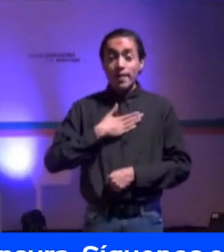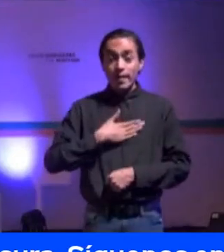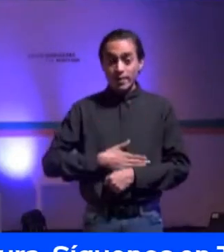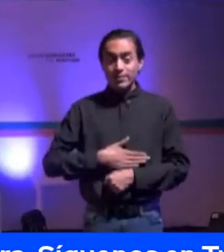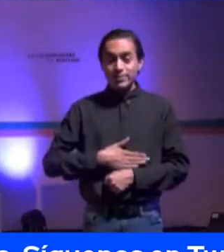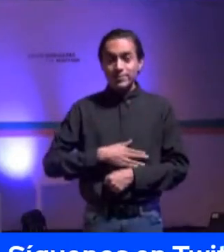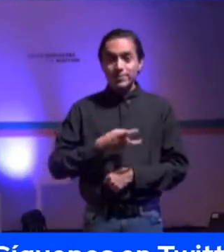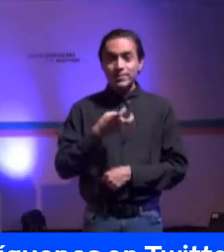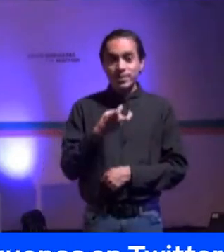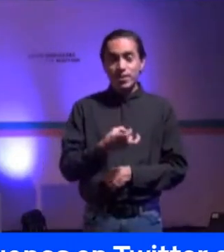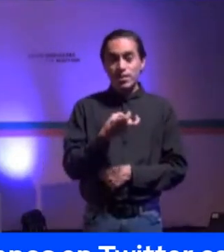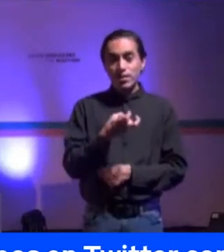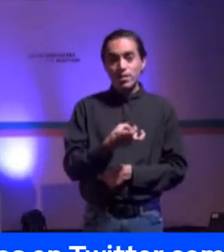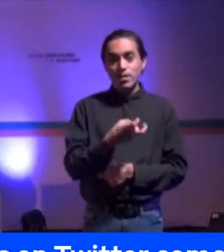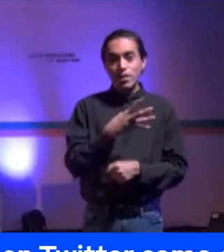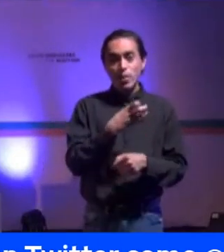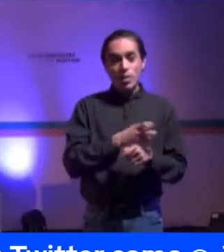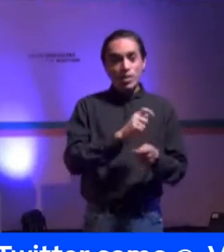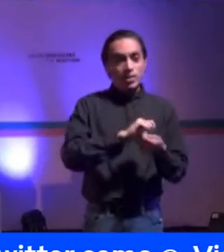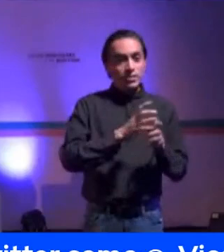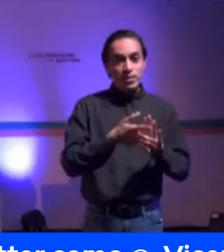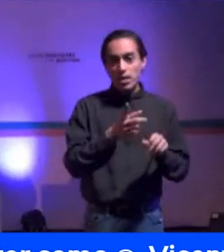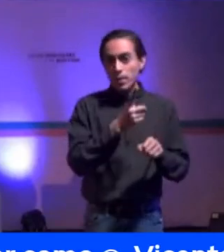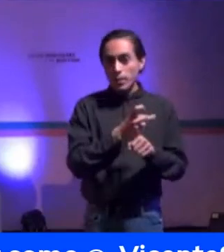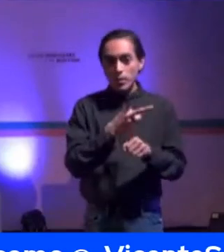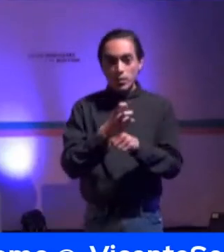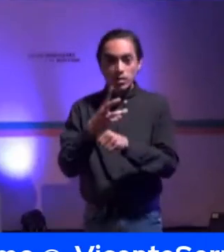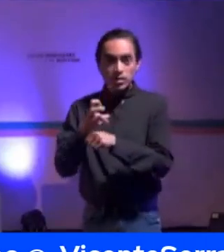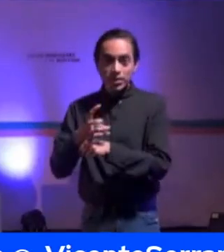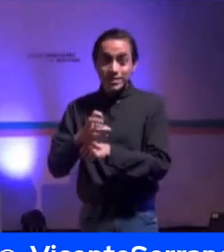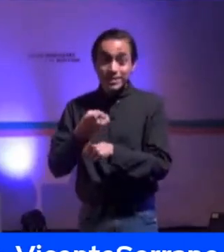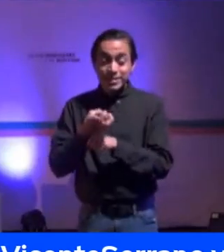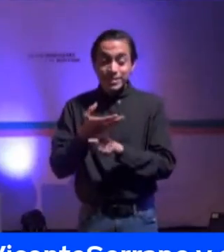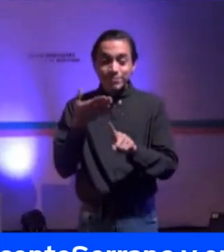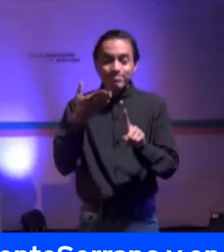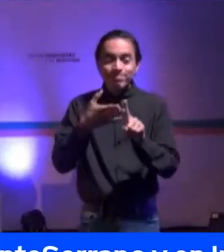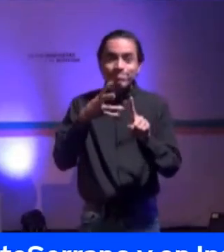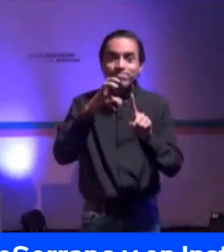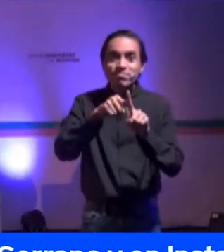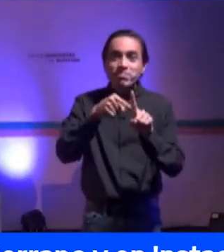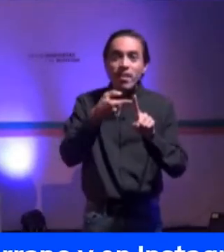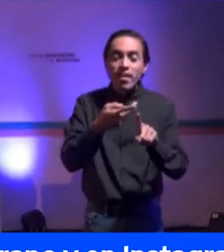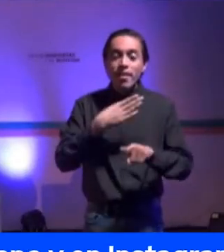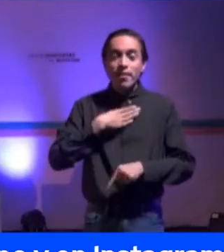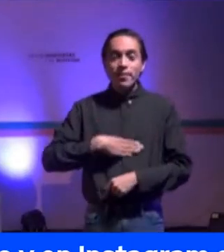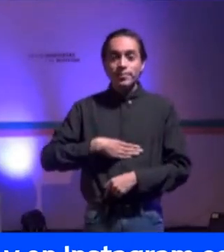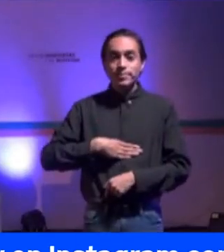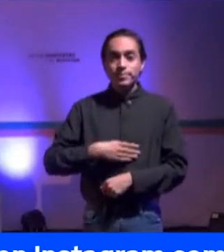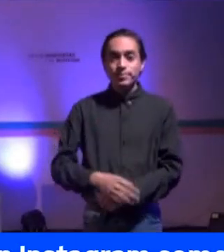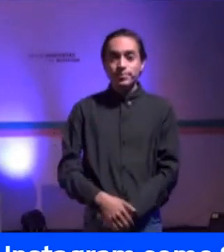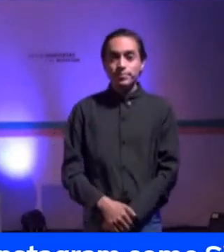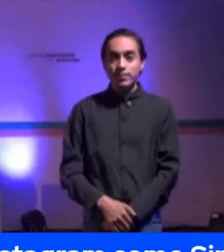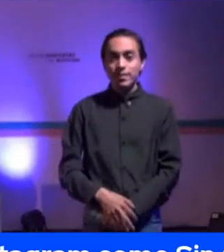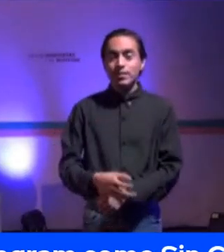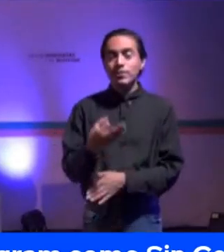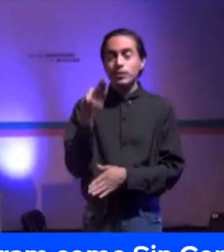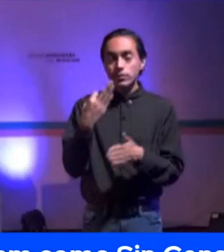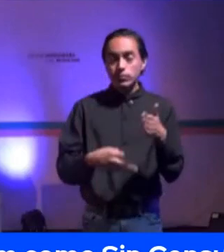transformación o la transformación, la primera, segunda, tercera, tiene que llegar a la justicia. Y para eso falta